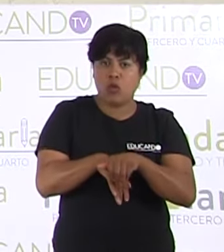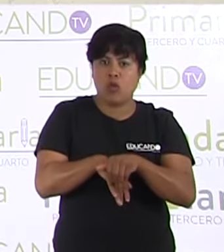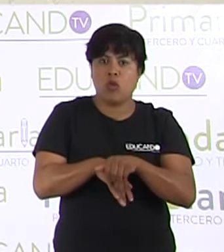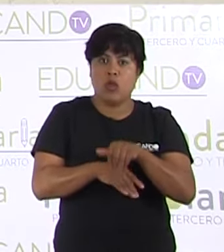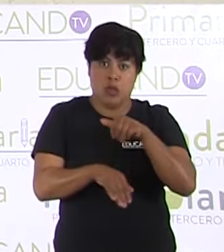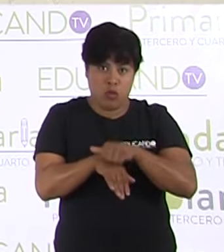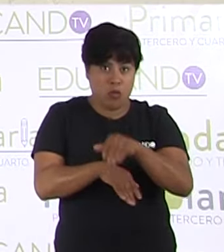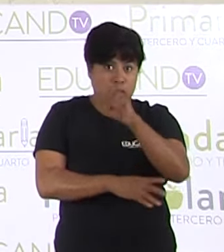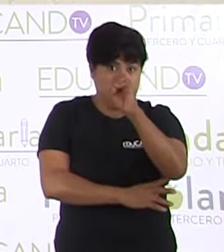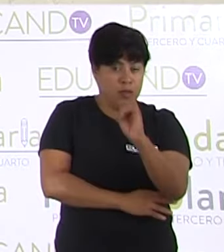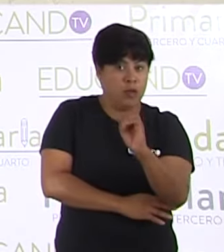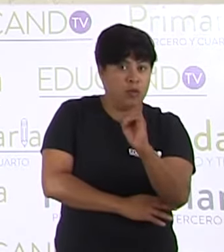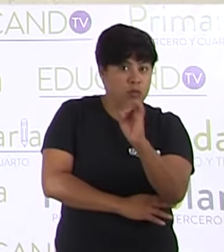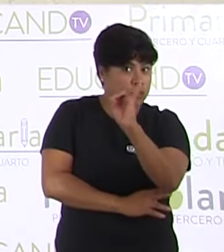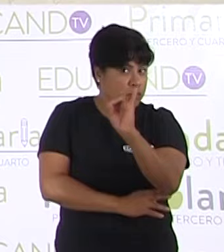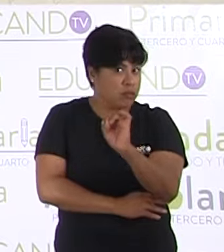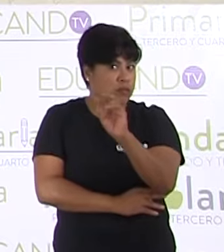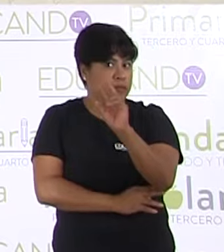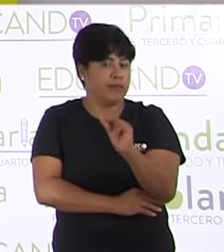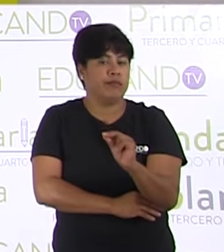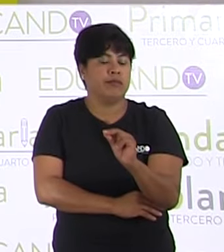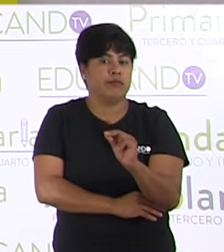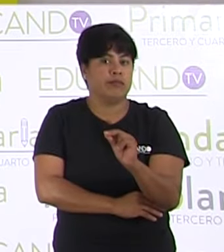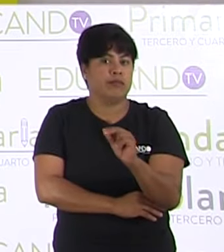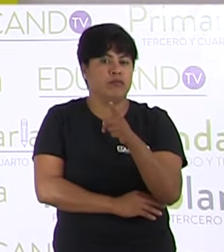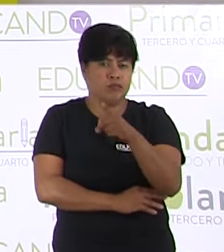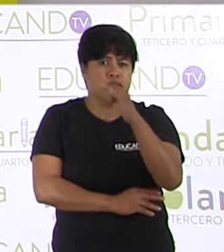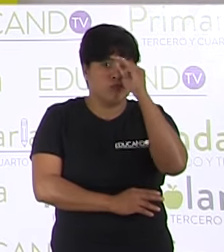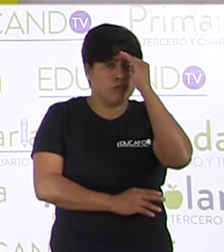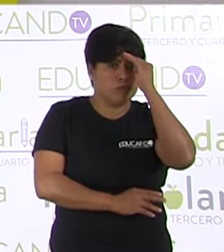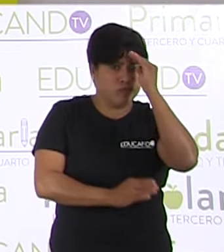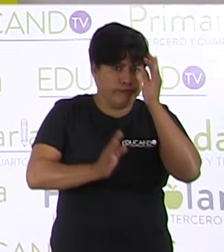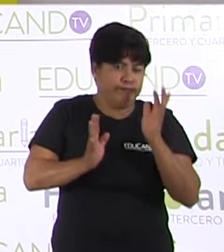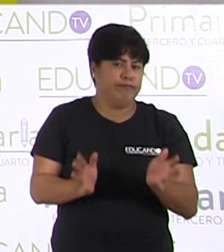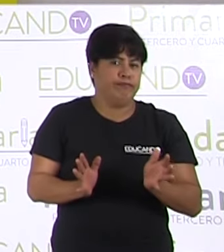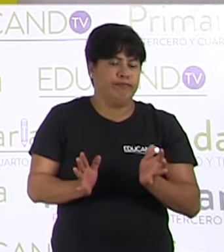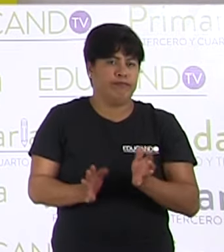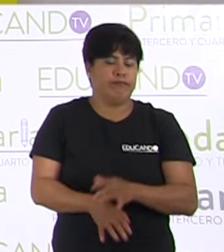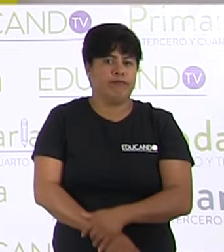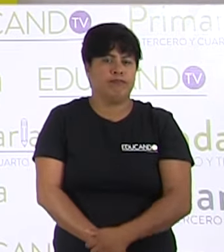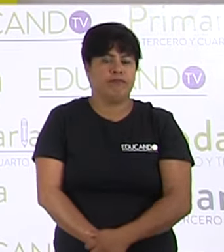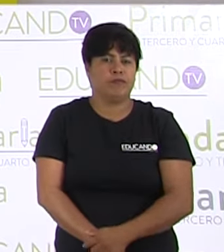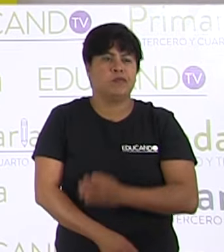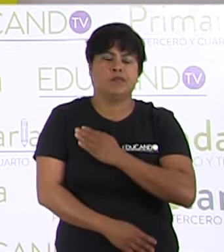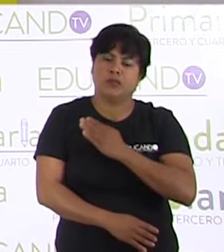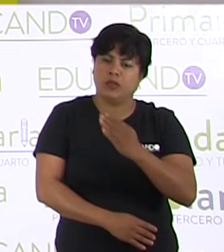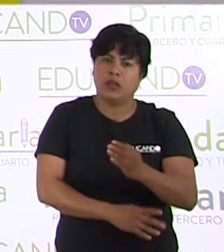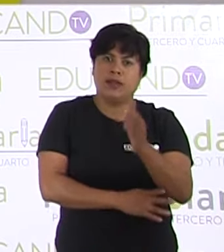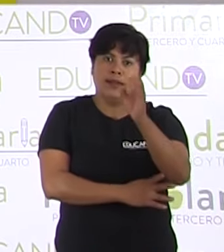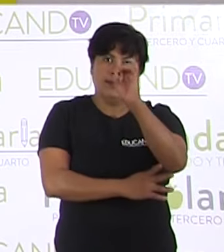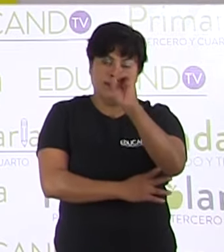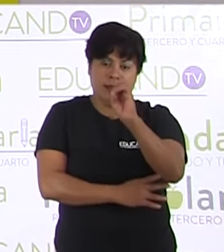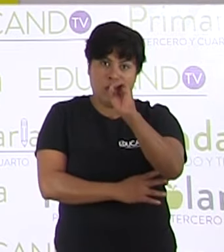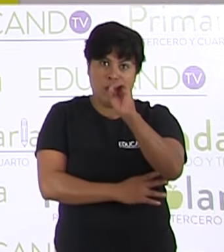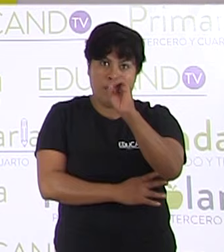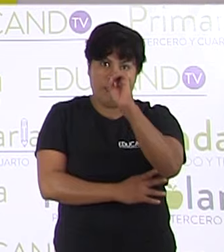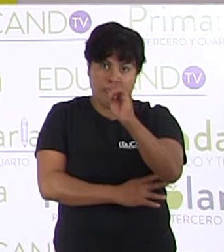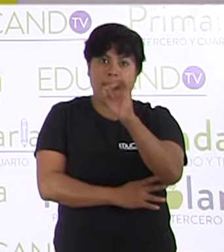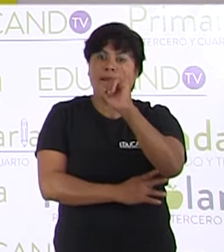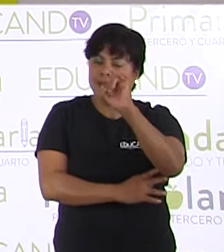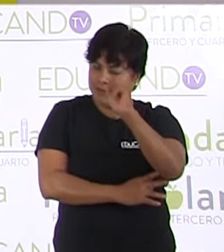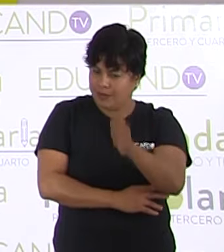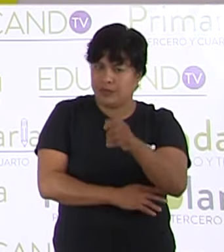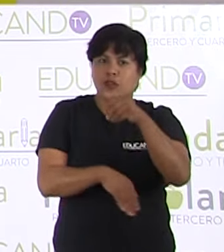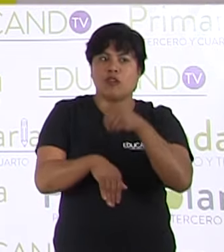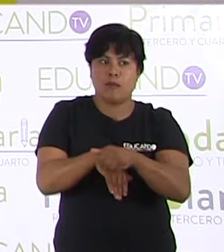número el cero lo han analizado bueno el número el cero sí es un